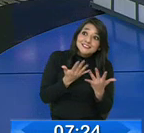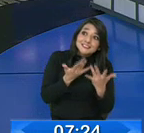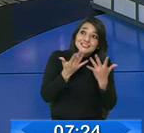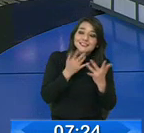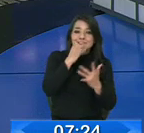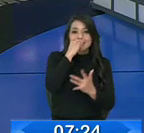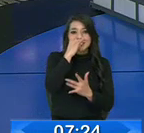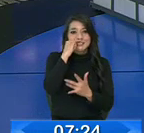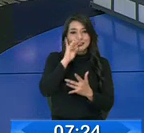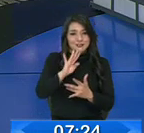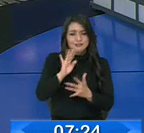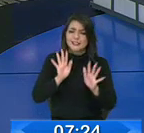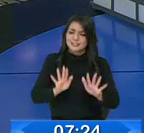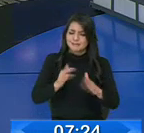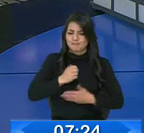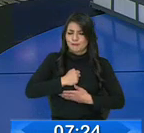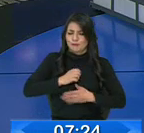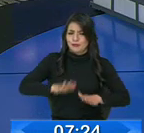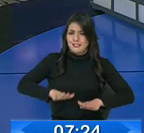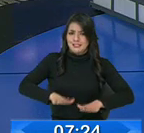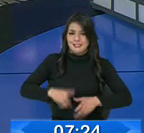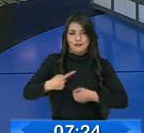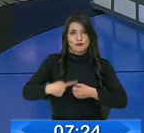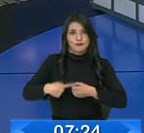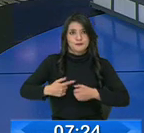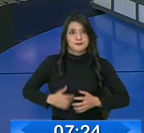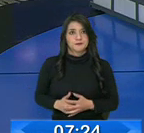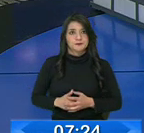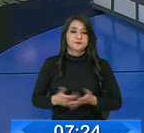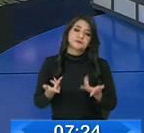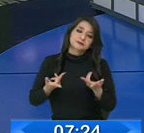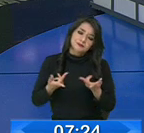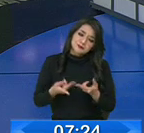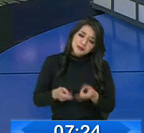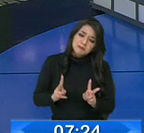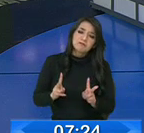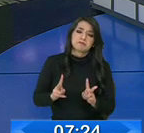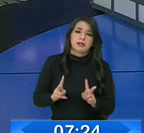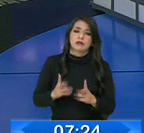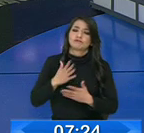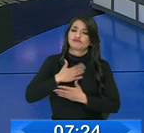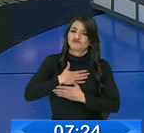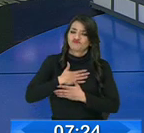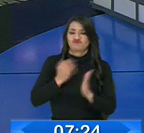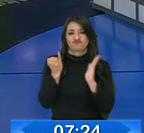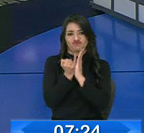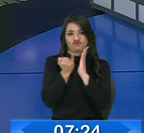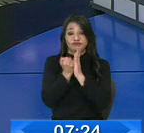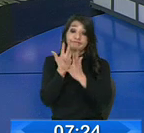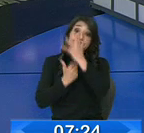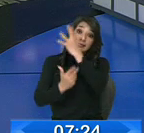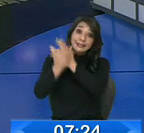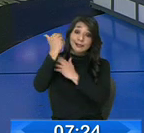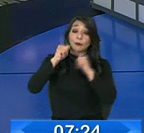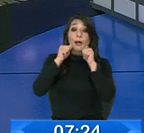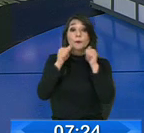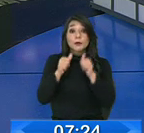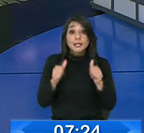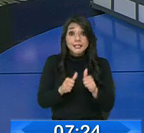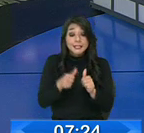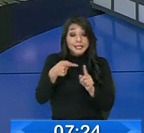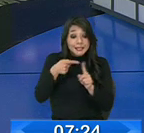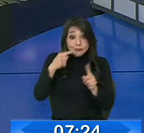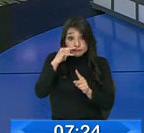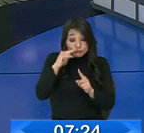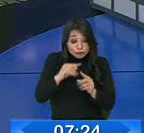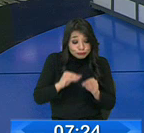muy de nuestra propio, ciudad. Sí, muy también de villancico antiguo, también de las abuelitas que desde chiquito nos